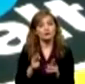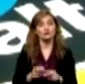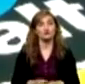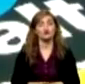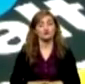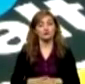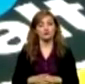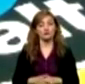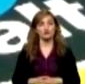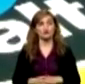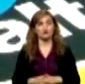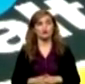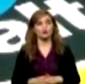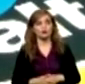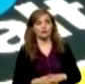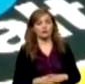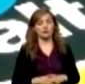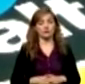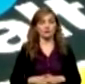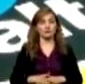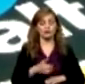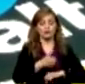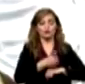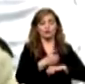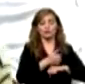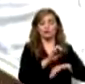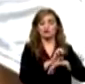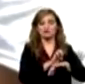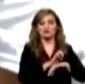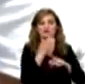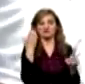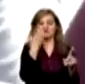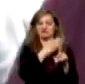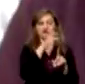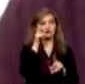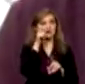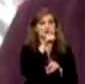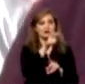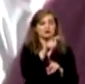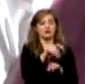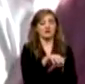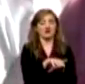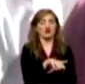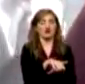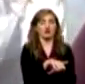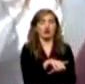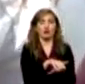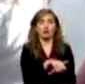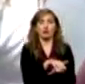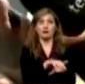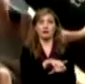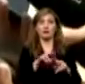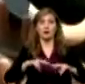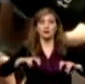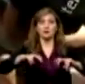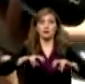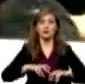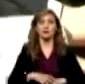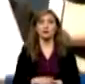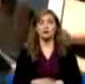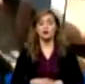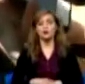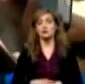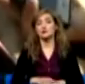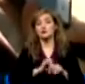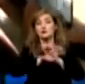de la CIDH, y critican a las autoridades locales y a la Fiscalía por la lentitud en las investigaciones. Nosotros queremos